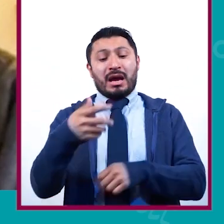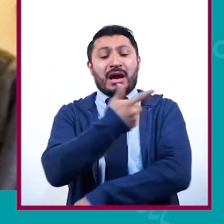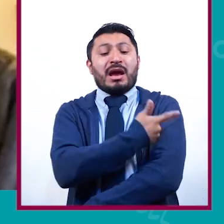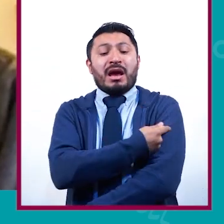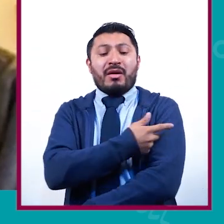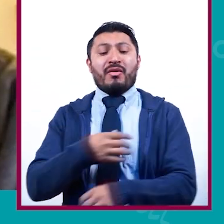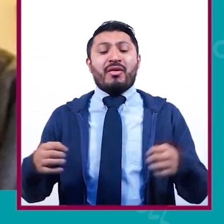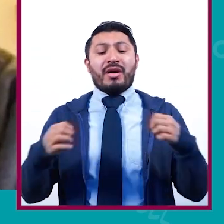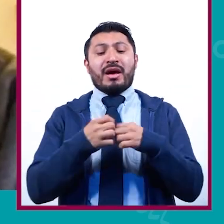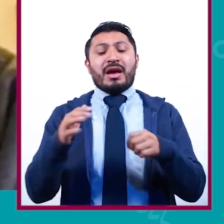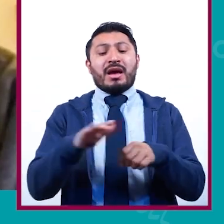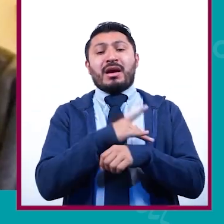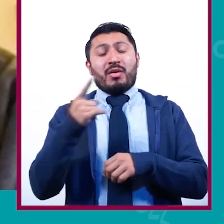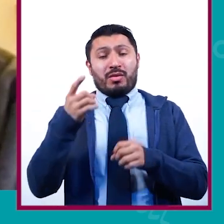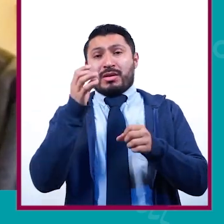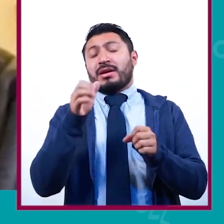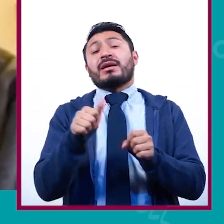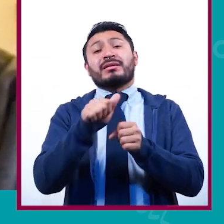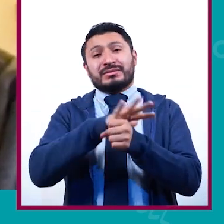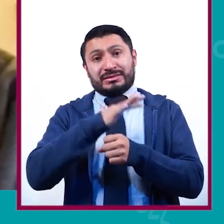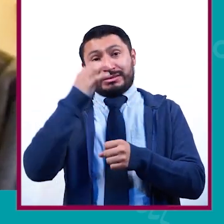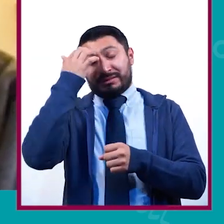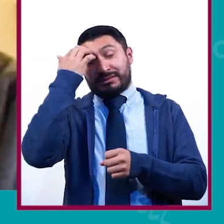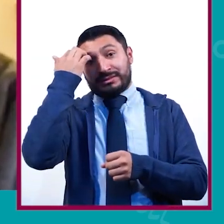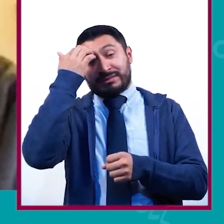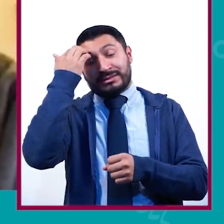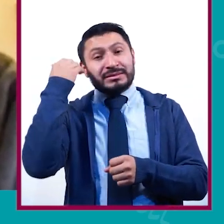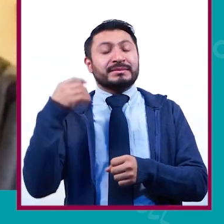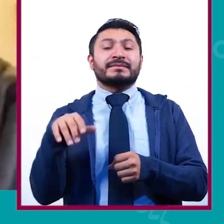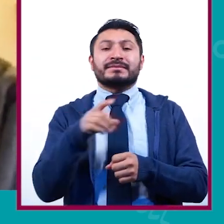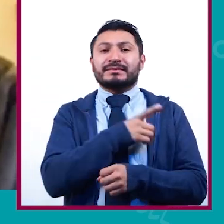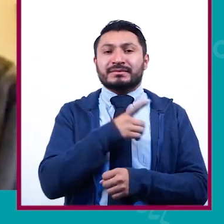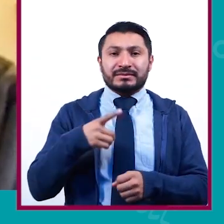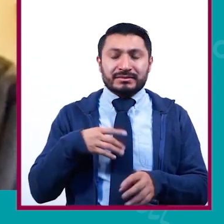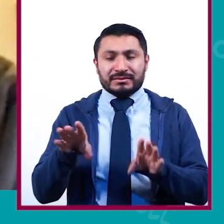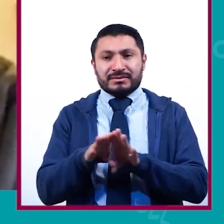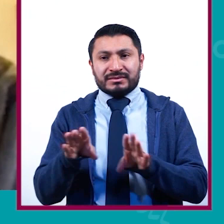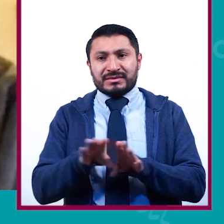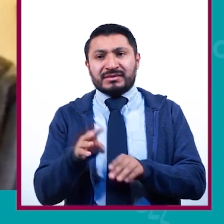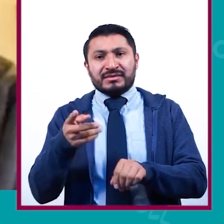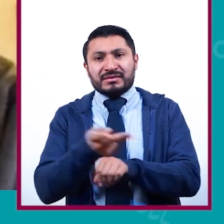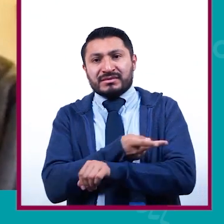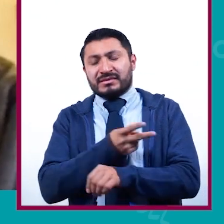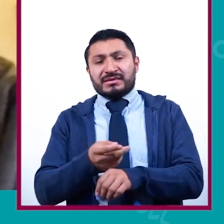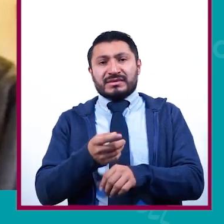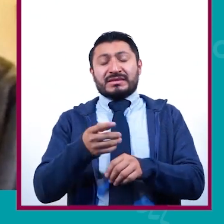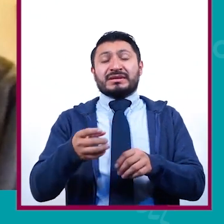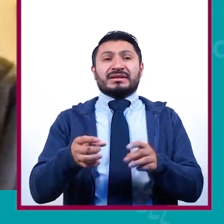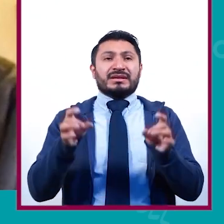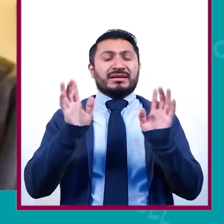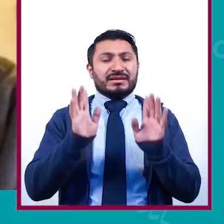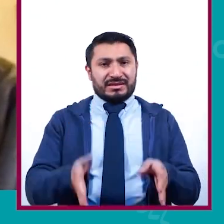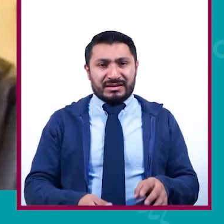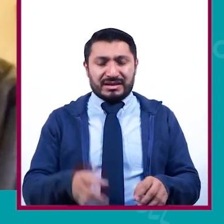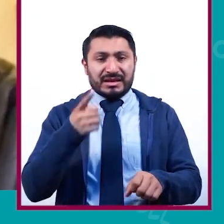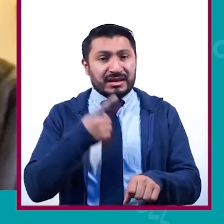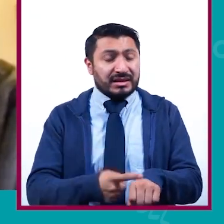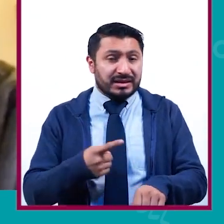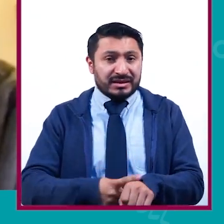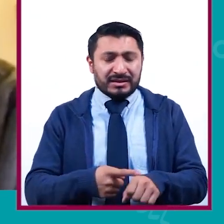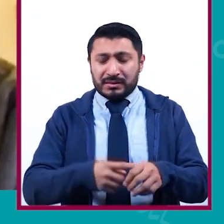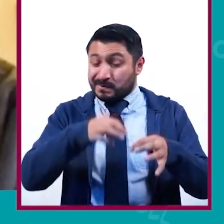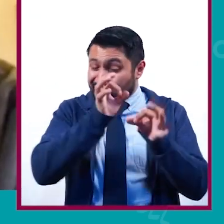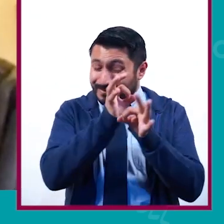de emergencia dada la situación de la pandemia. Es decir, se tiene que pasar las fases clínicas de